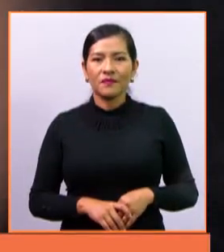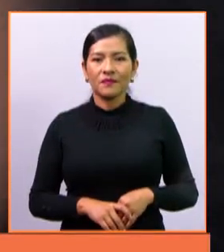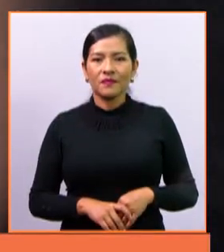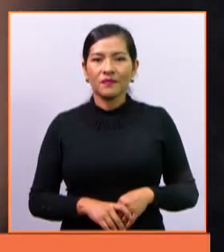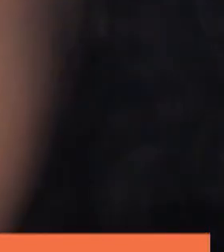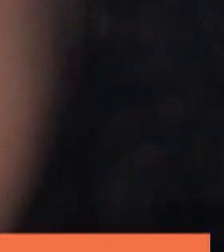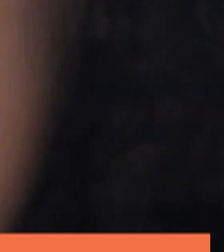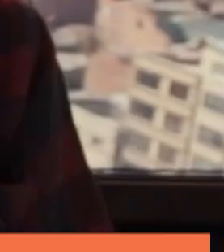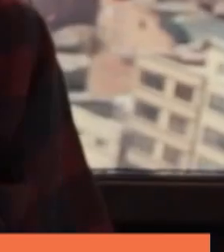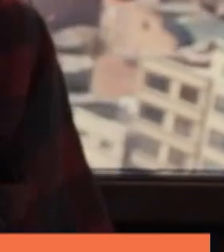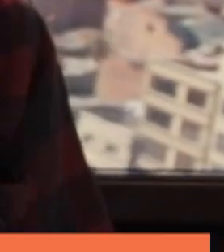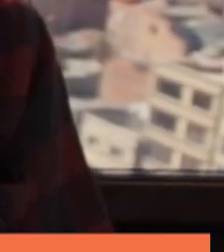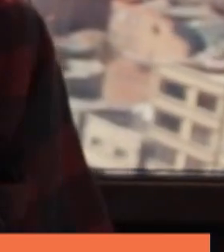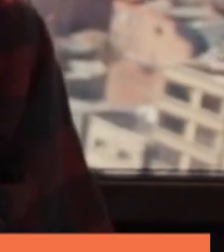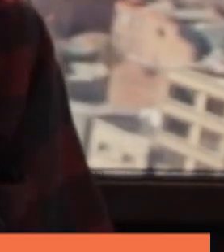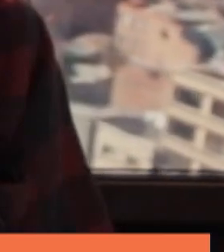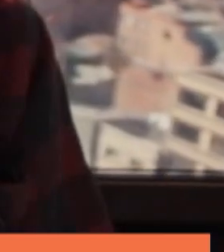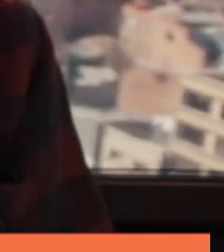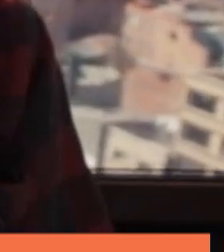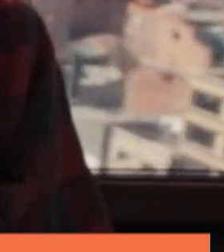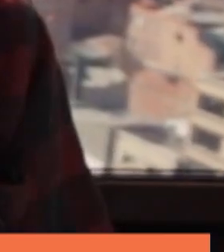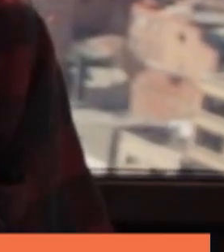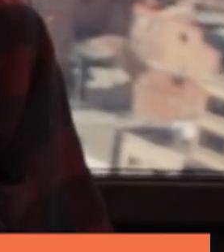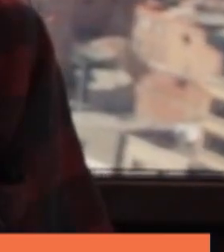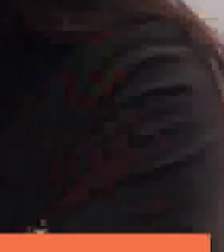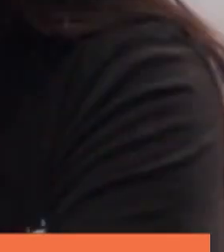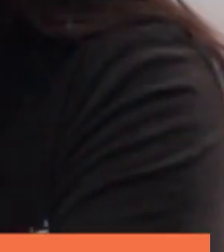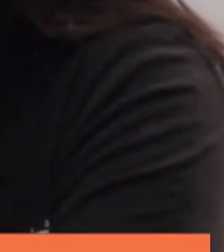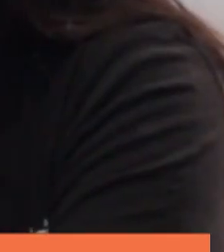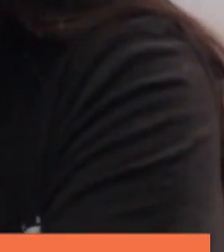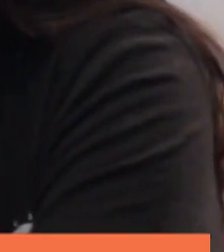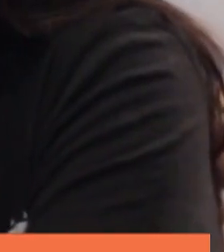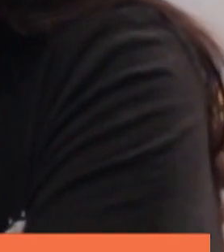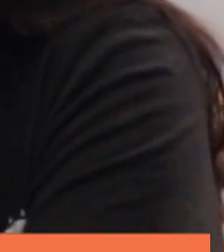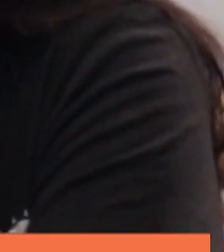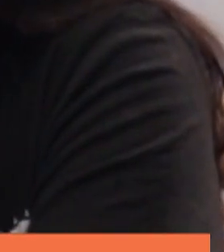de tus hijos que luchamos por un honor.